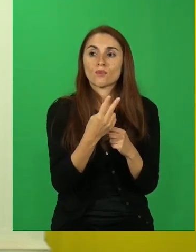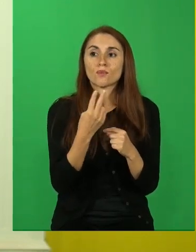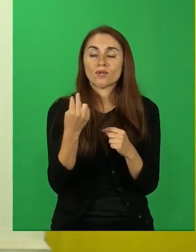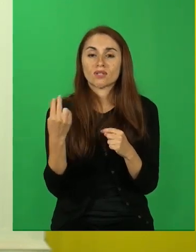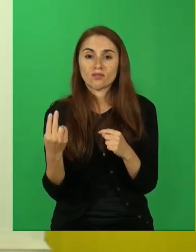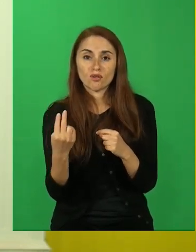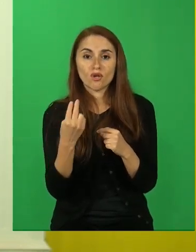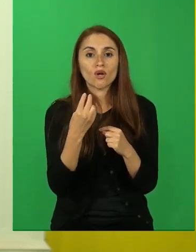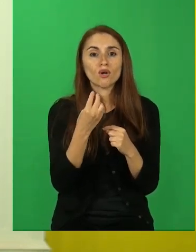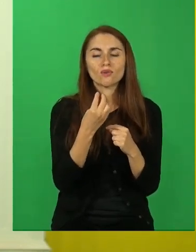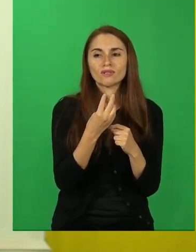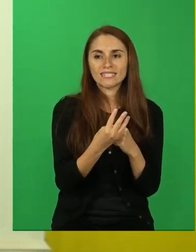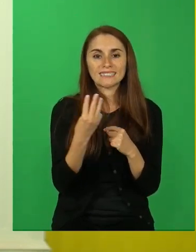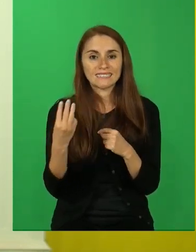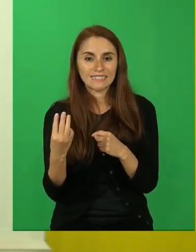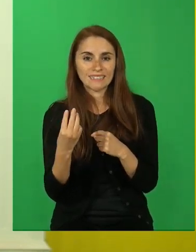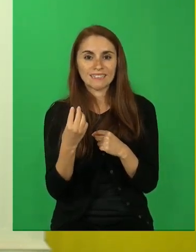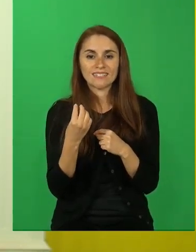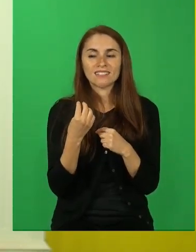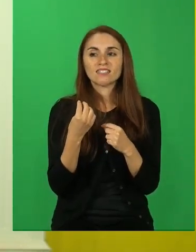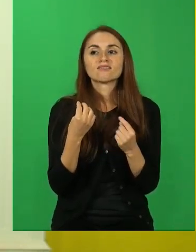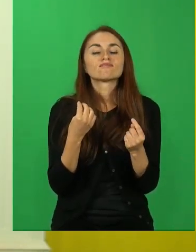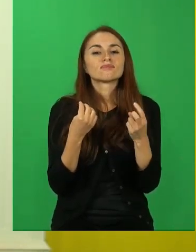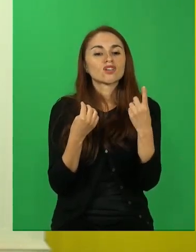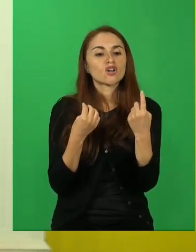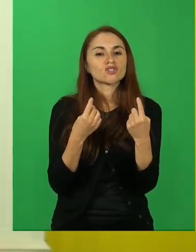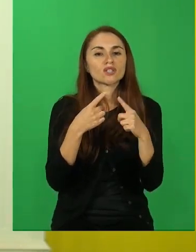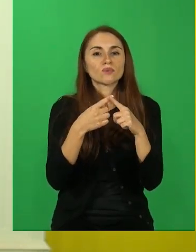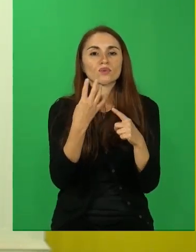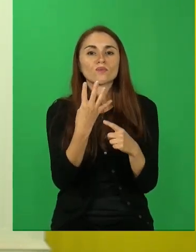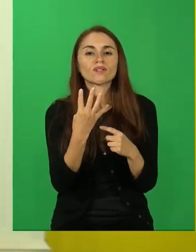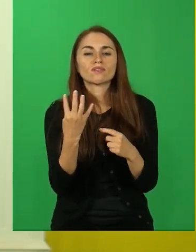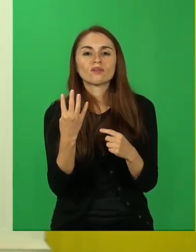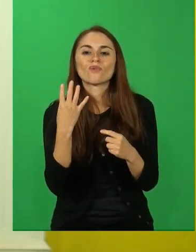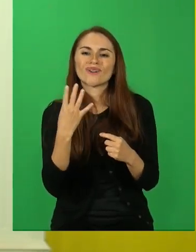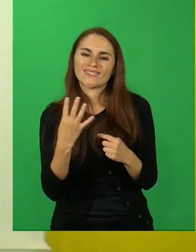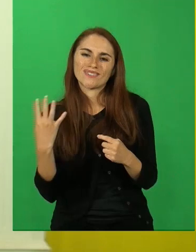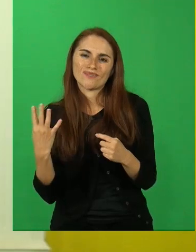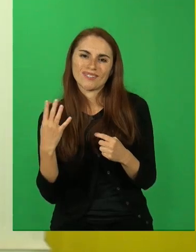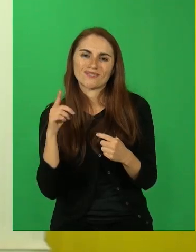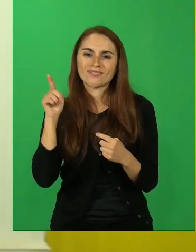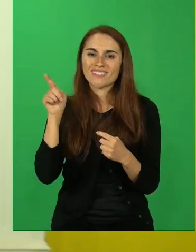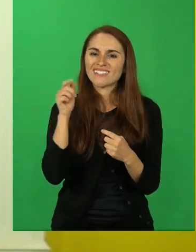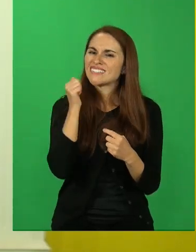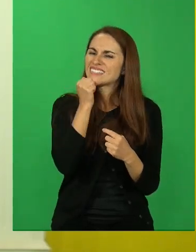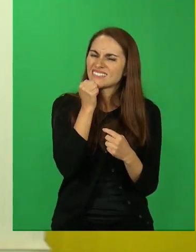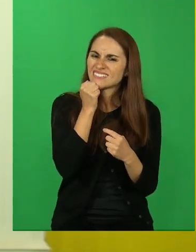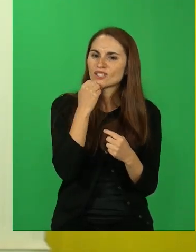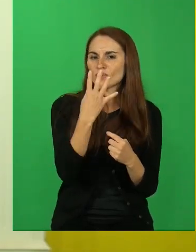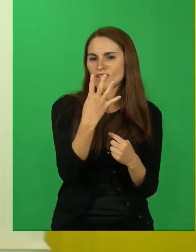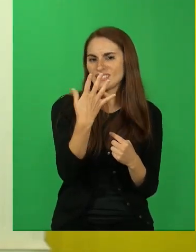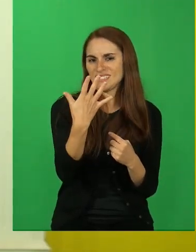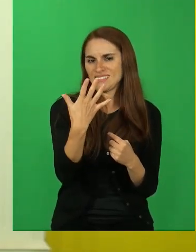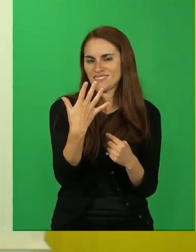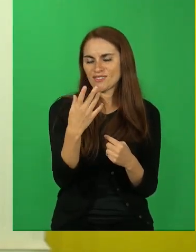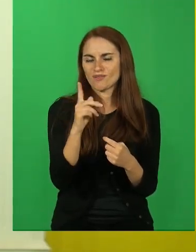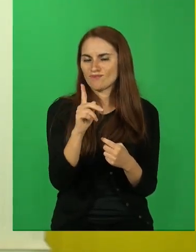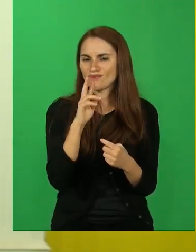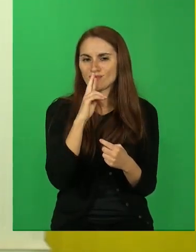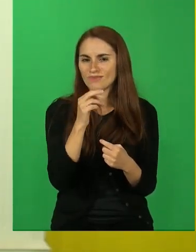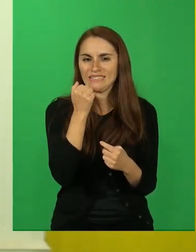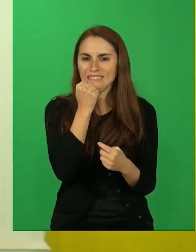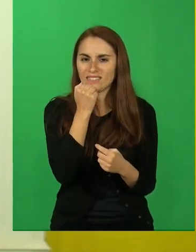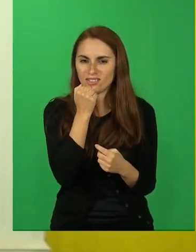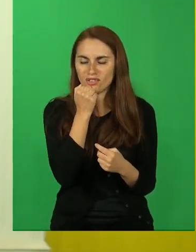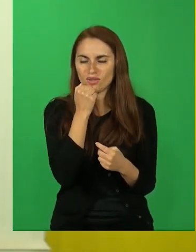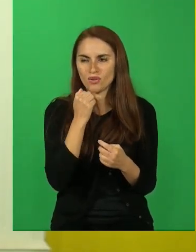33, y 11 por 4, ¿cuánto era? 44, y aquí, ¿qué es lo que aparece? 45. ¿Te das cuenta?